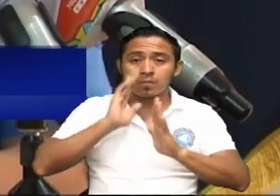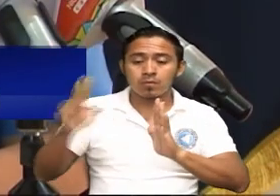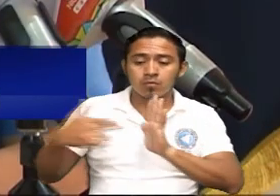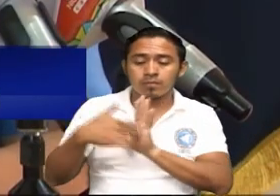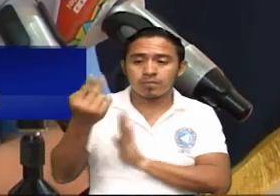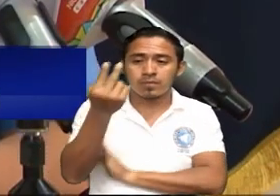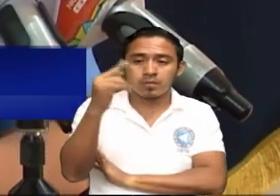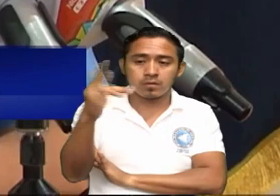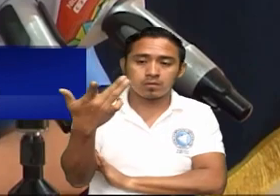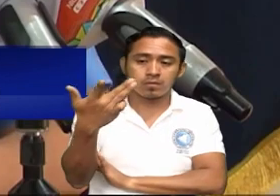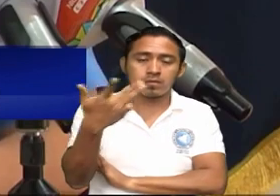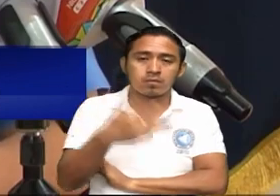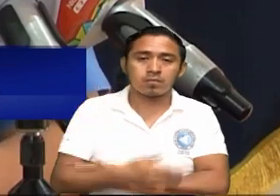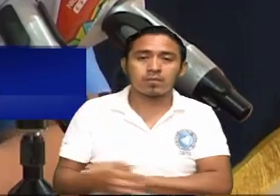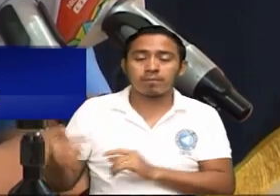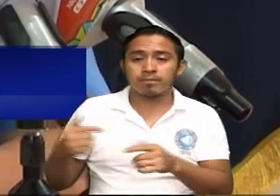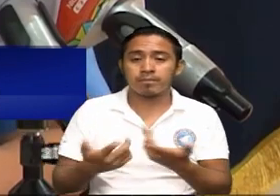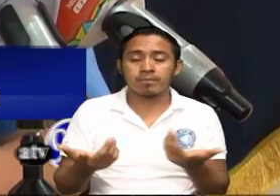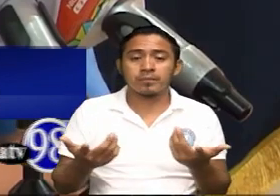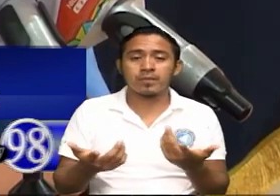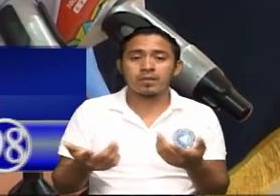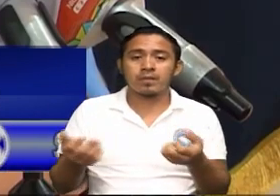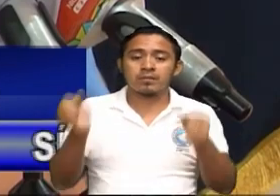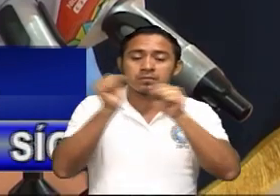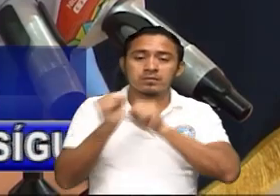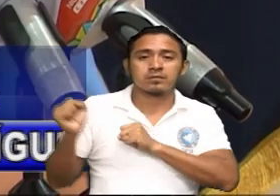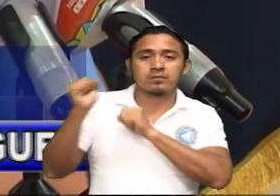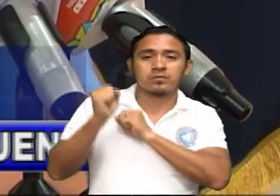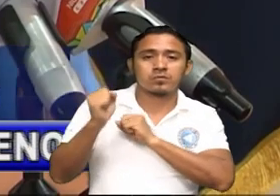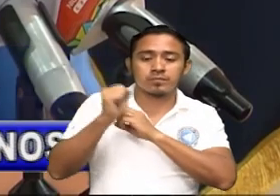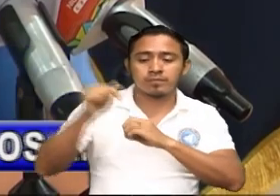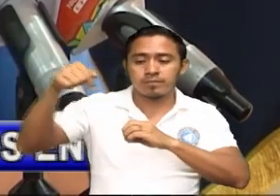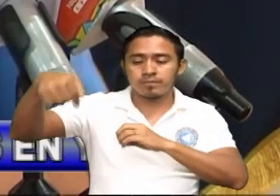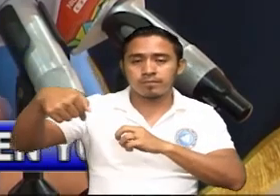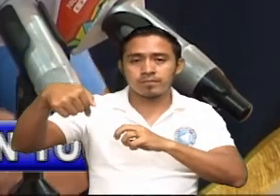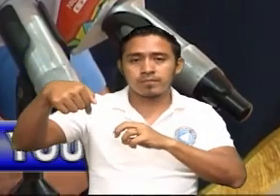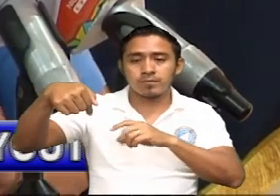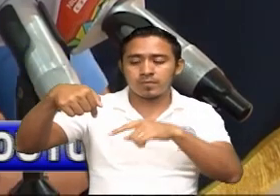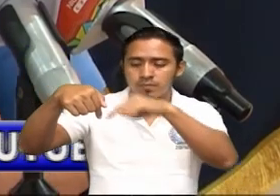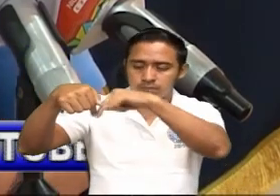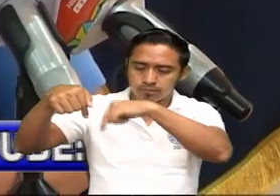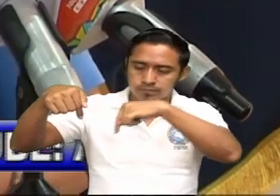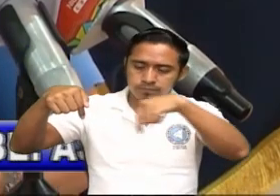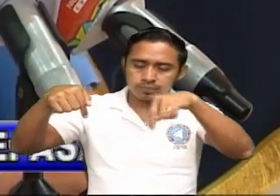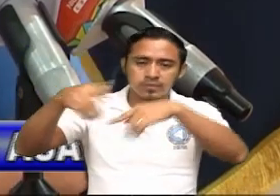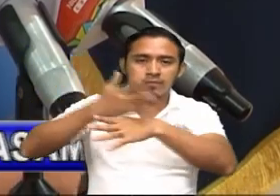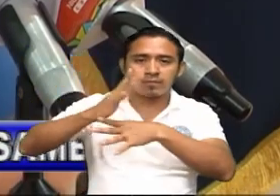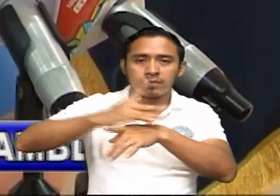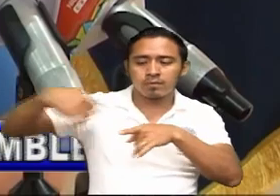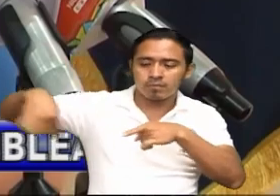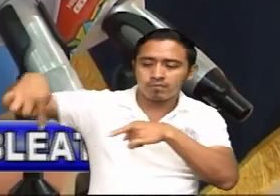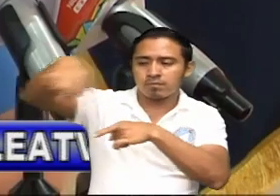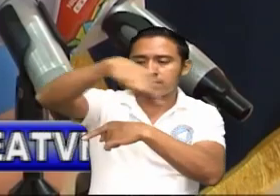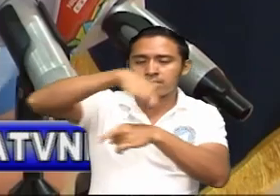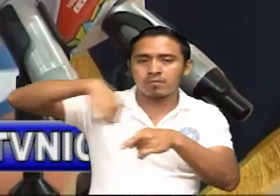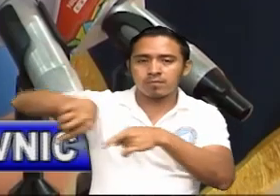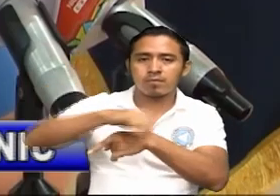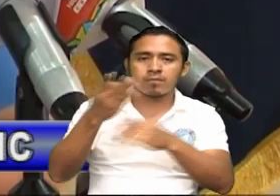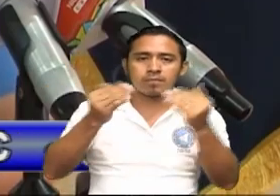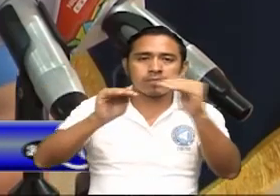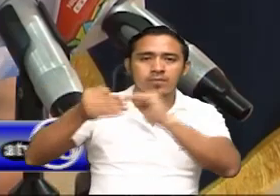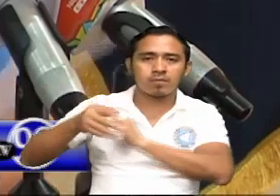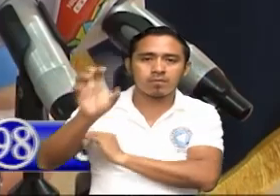2019, recorrido de la imagen del Santo Domingo de Guzmán en los barrios orientales de